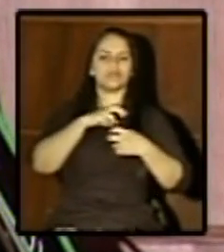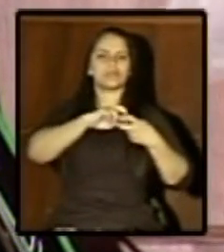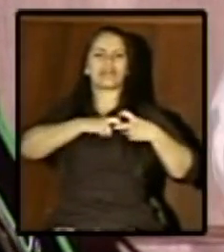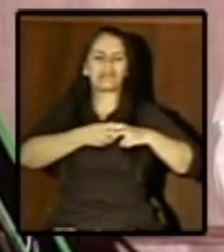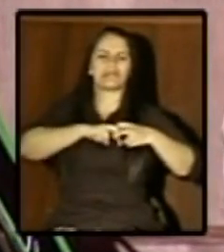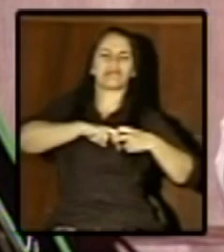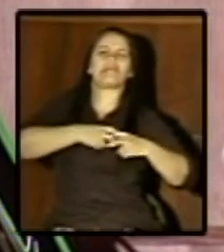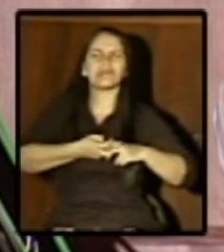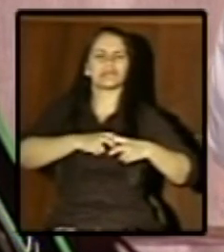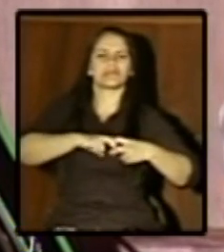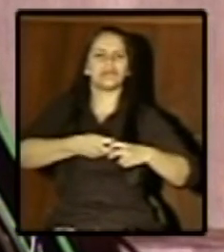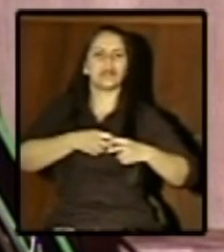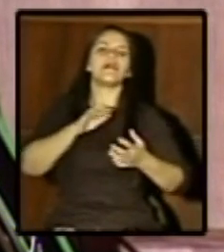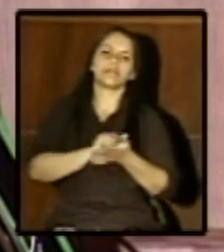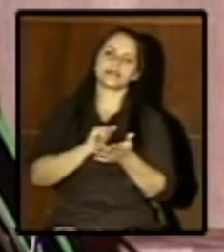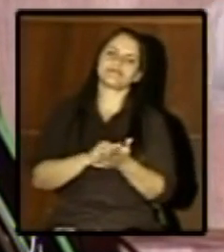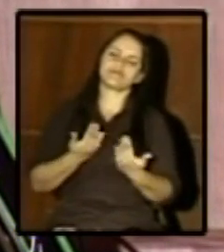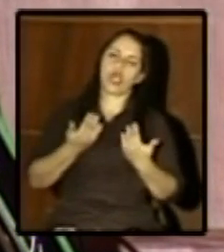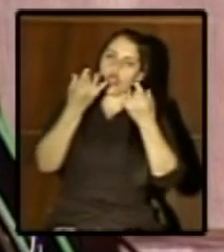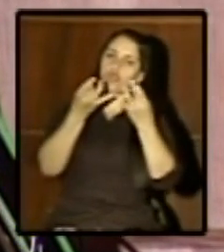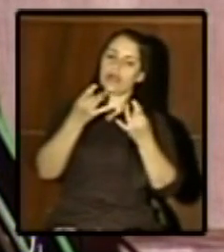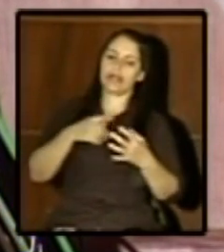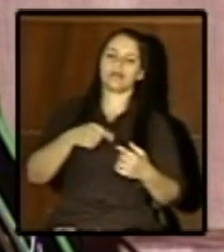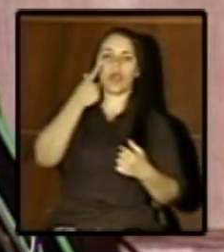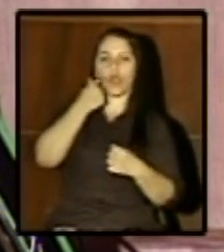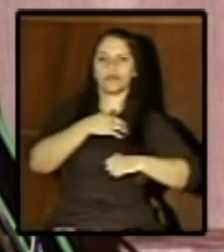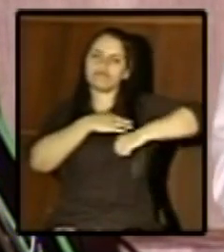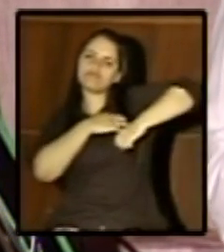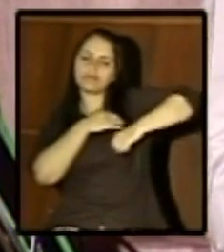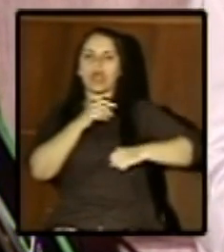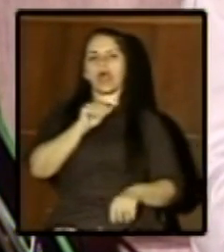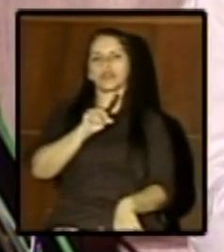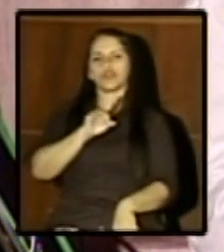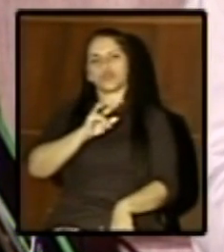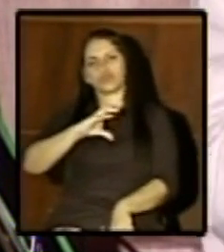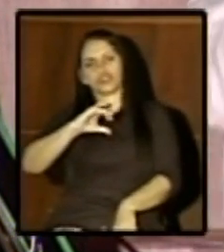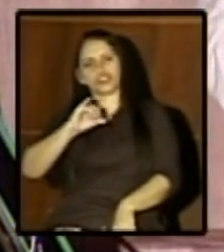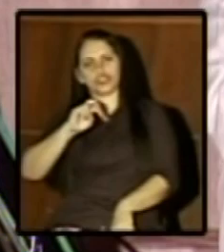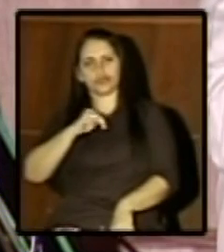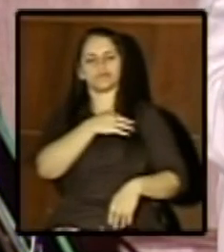A eso se llama un síndrome de pinzamiento. Entonces, la sola forma de ese hueso me va a hacer que cada